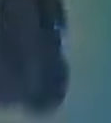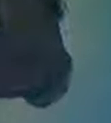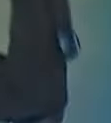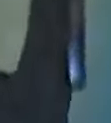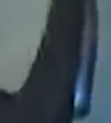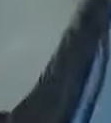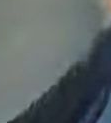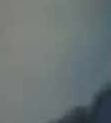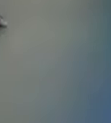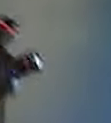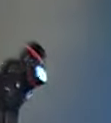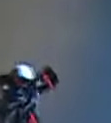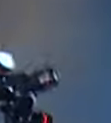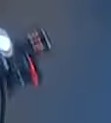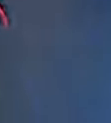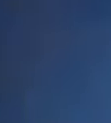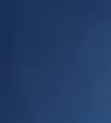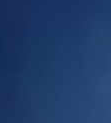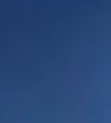sabiendo que al final